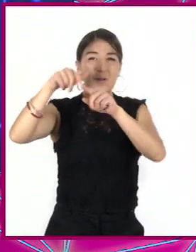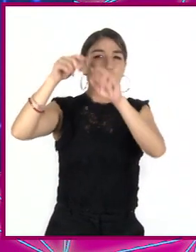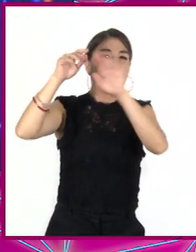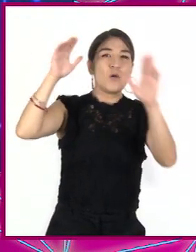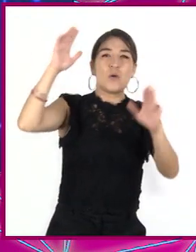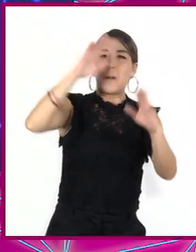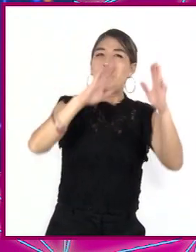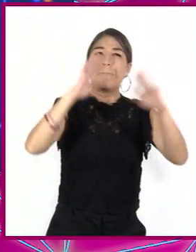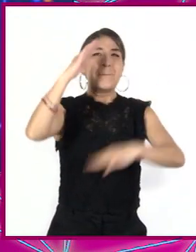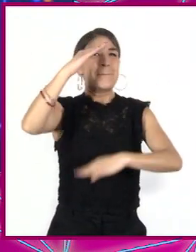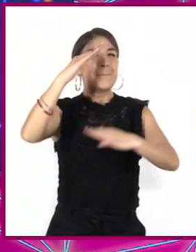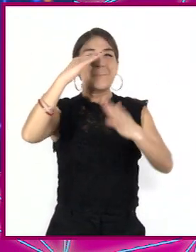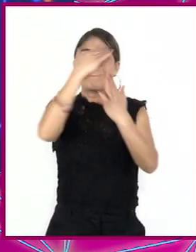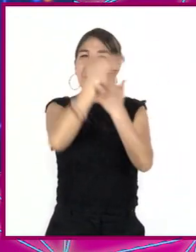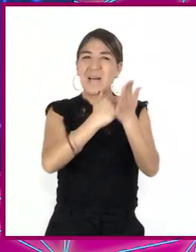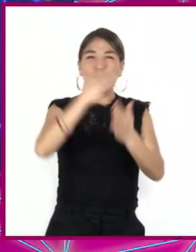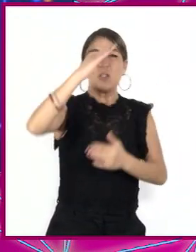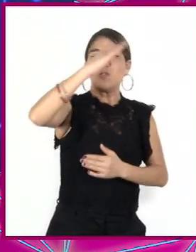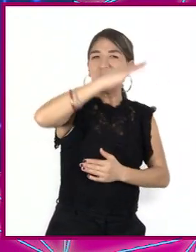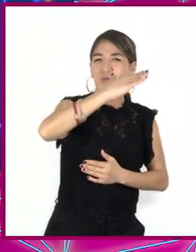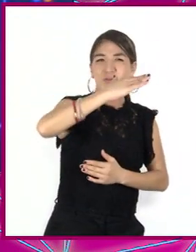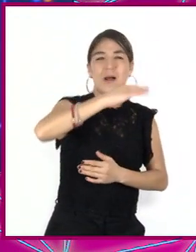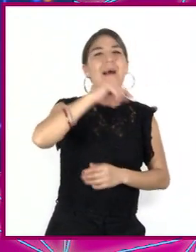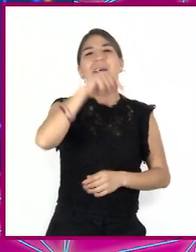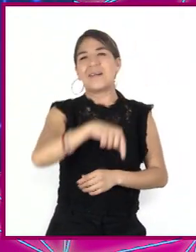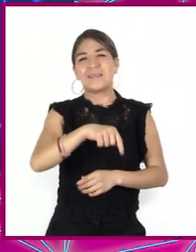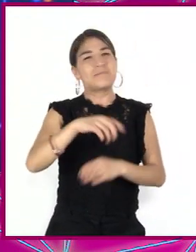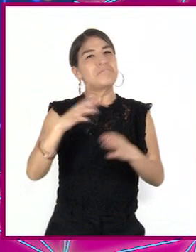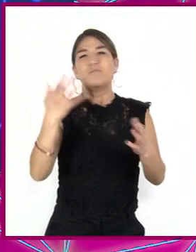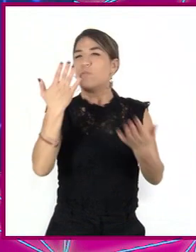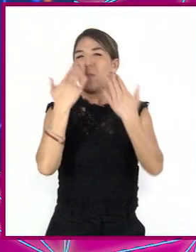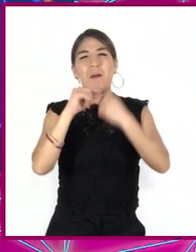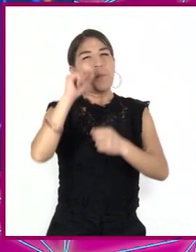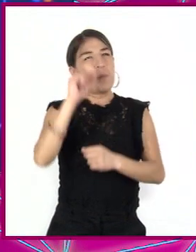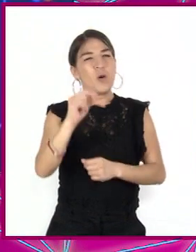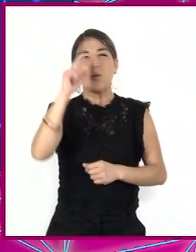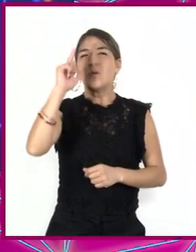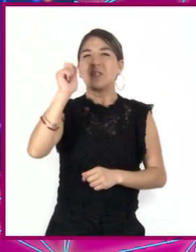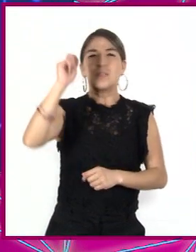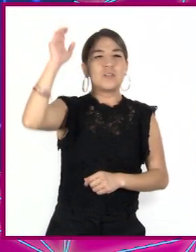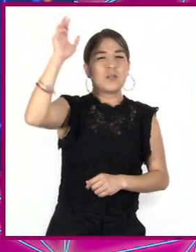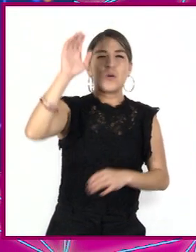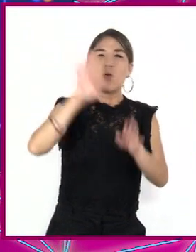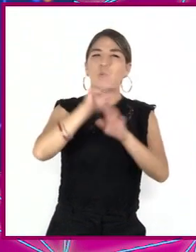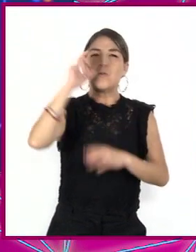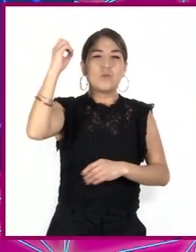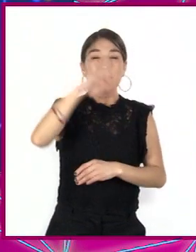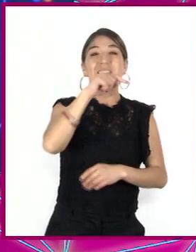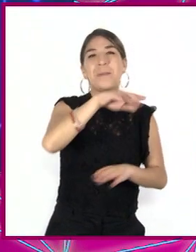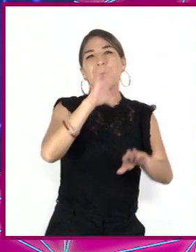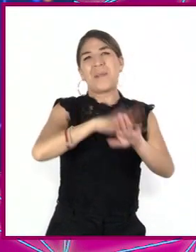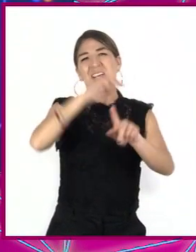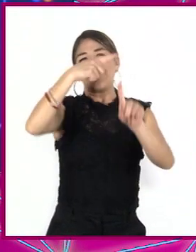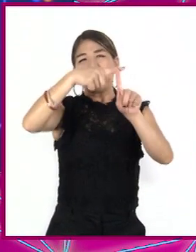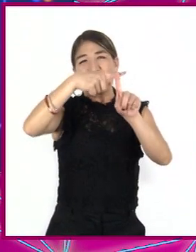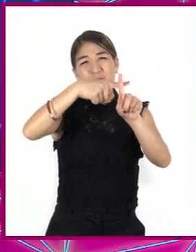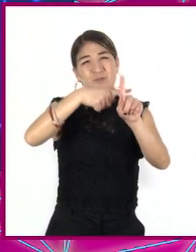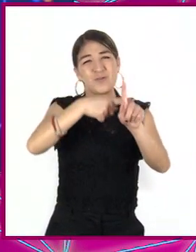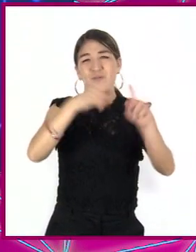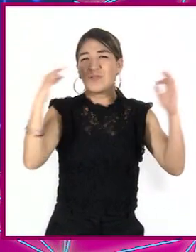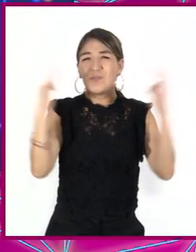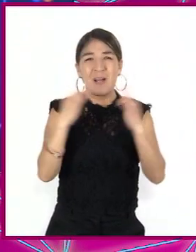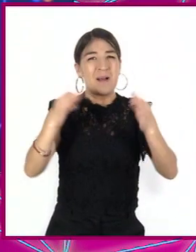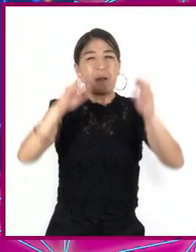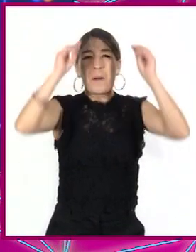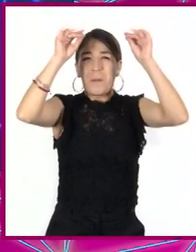zona, la radiación es mínima, lo que ocasiona muy bajas temperaturas todo el año y pueden presentarse tormentas